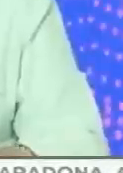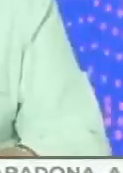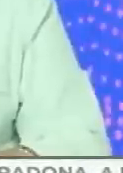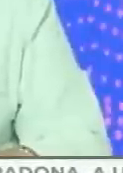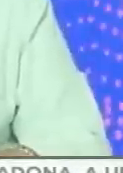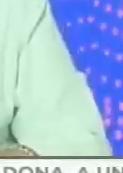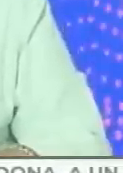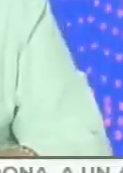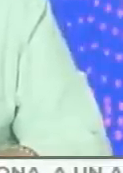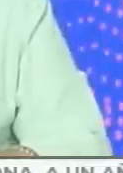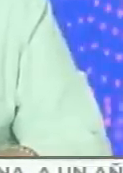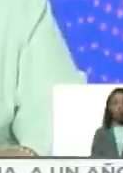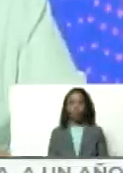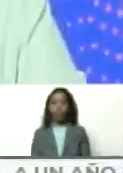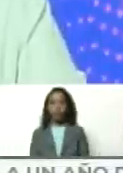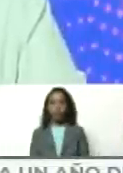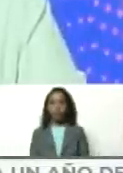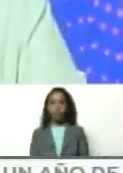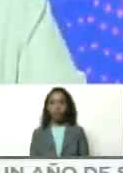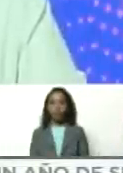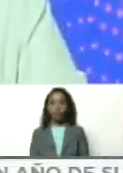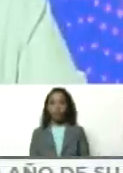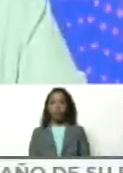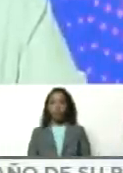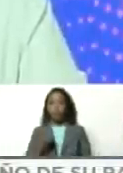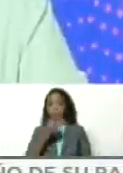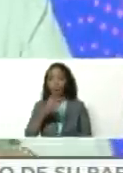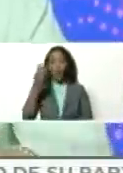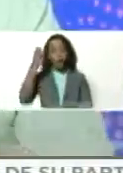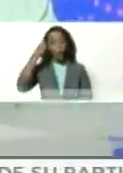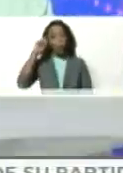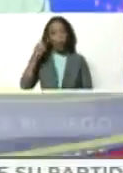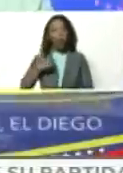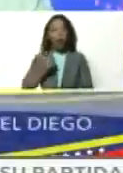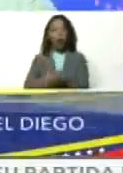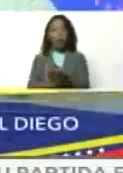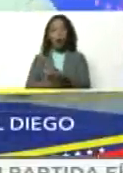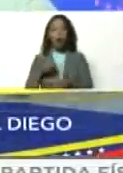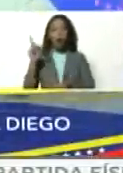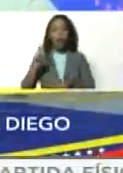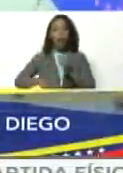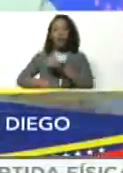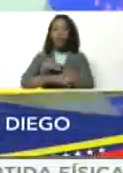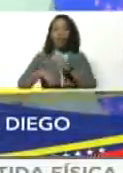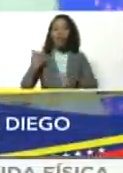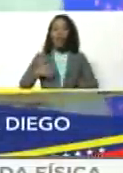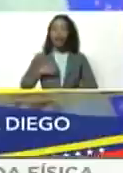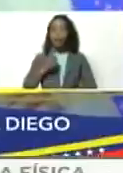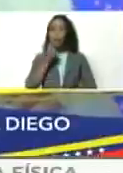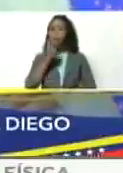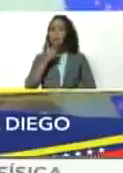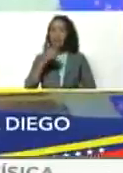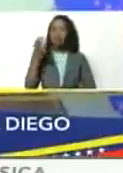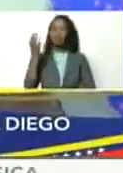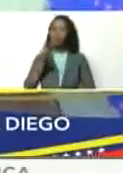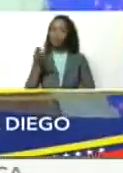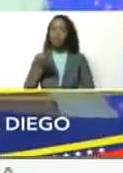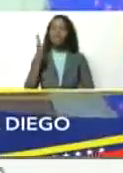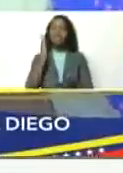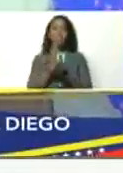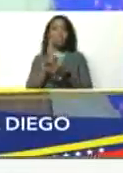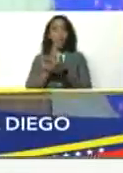Buenos recuerdos, bonitos recuerdos de nuestro hermano Diego Armando Maradona. Bonitos recuerdos, de verdad. Que